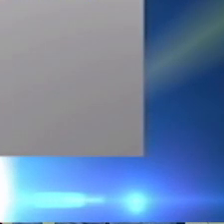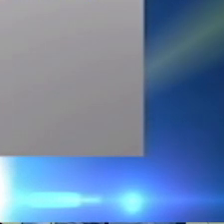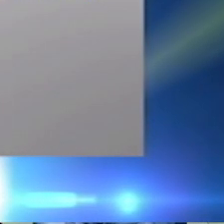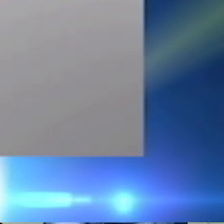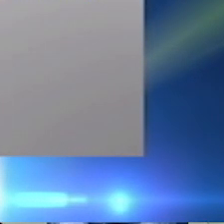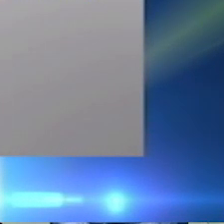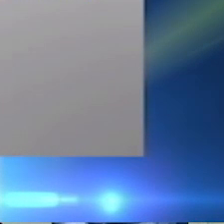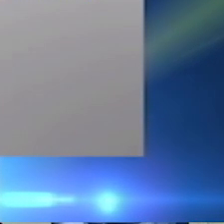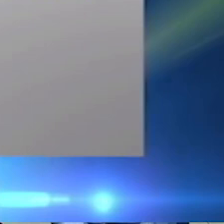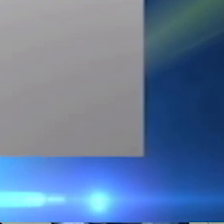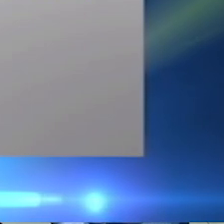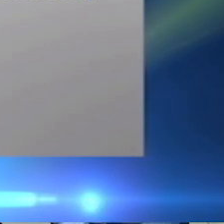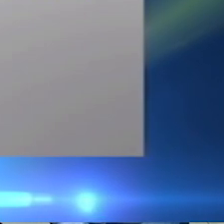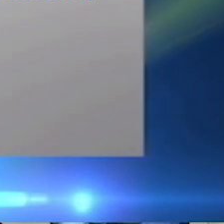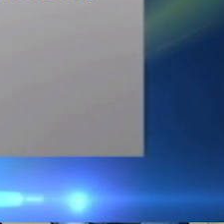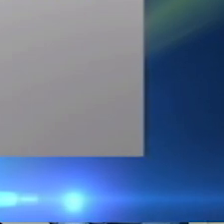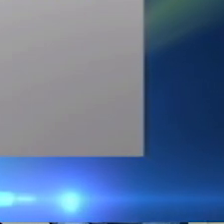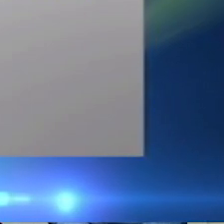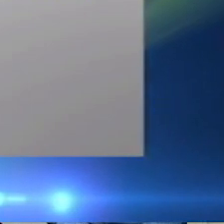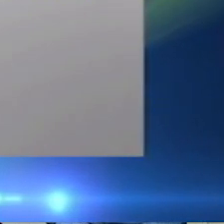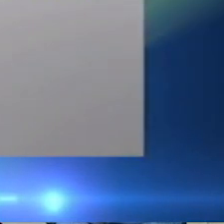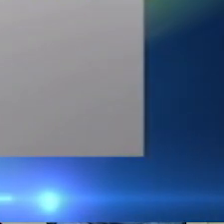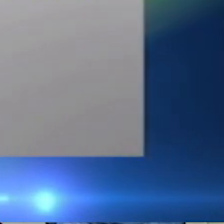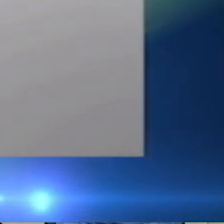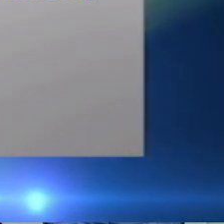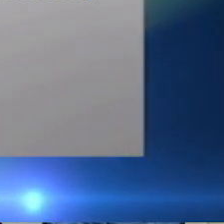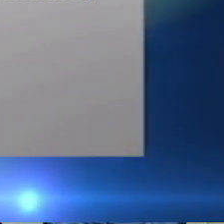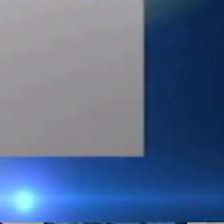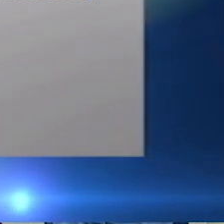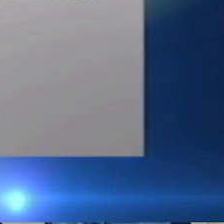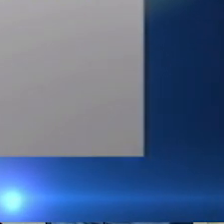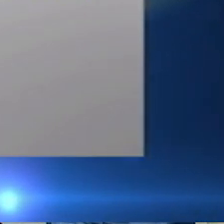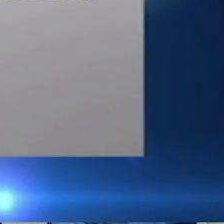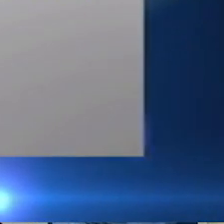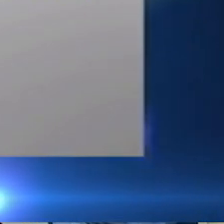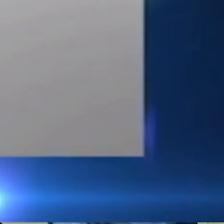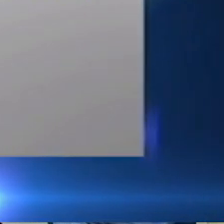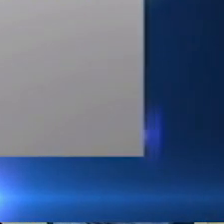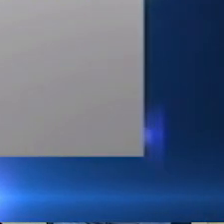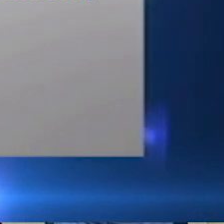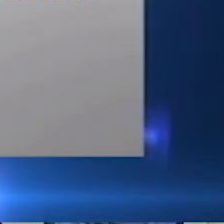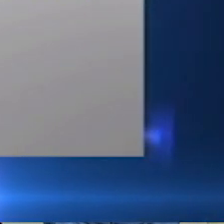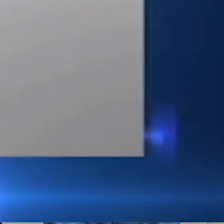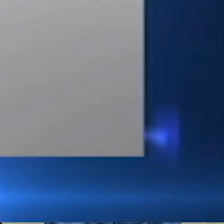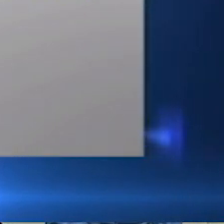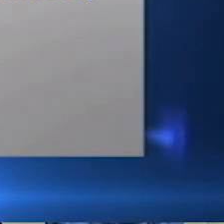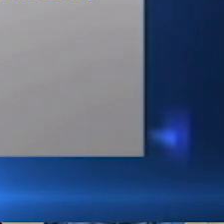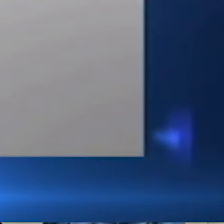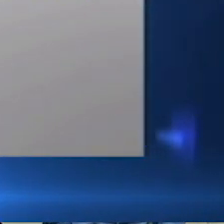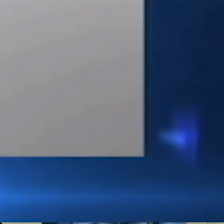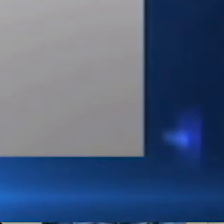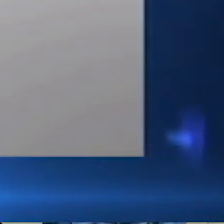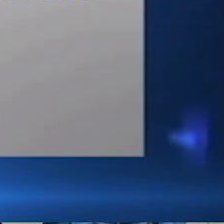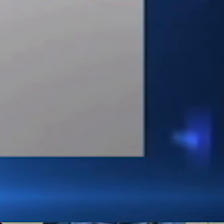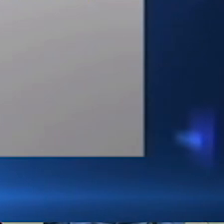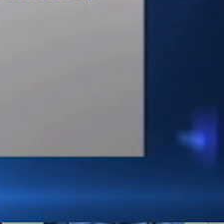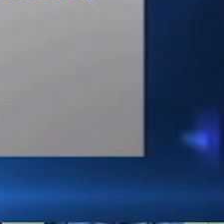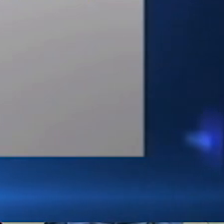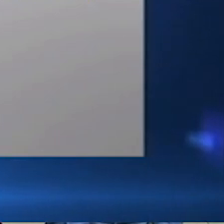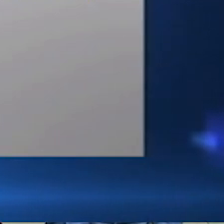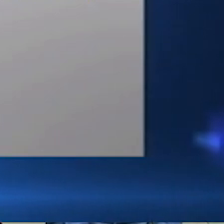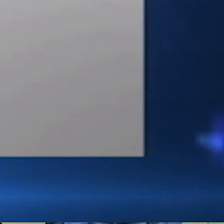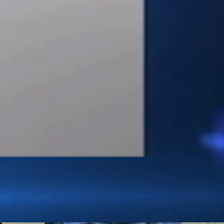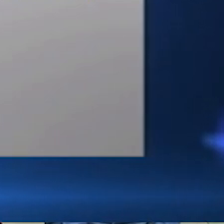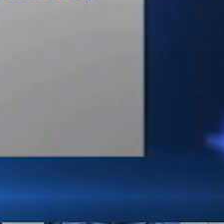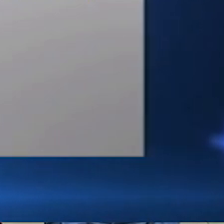otra persona y las hijas y la mujer le cobran 500 mil mensuales a él por alimentos porque ella es diabética y dice que él tiene